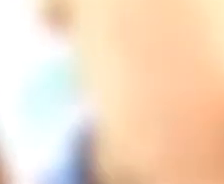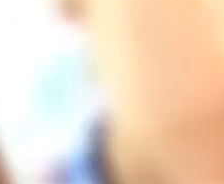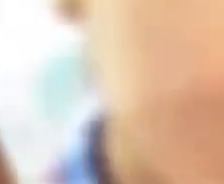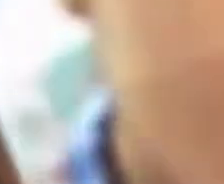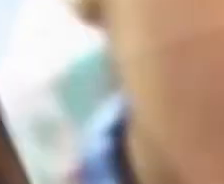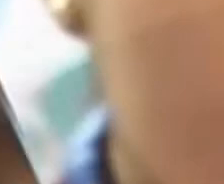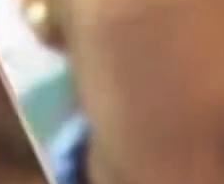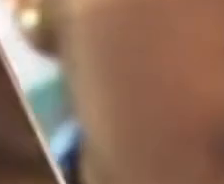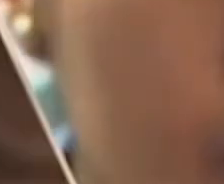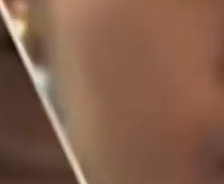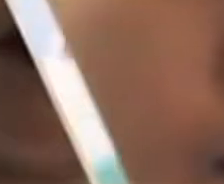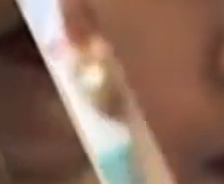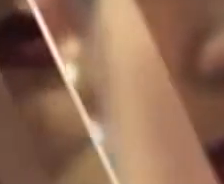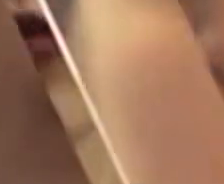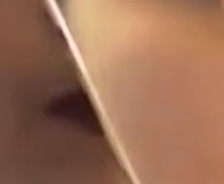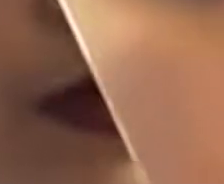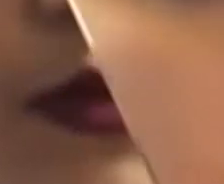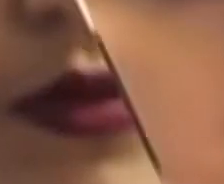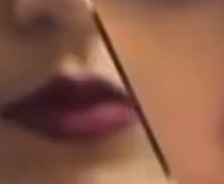i